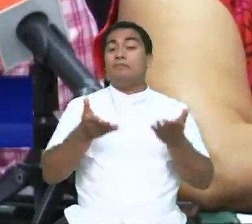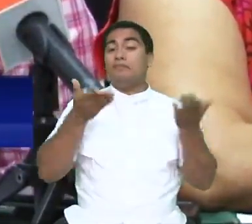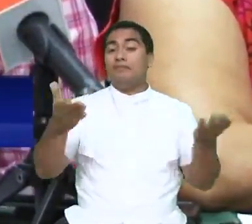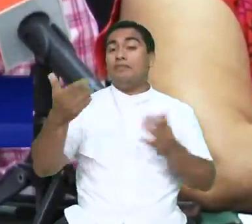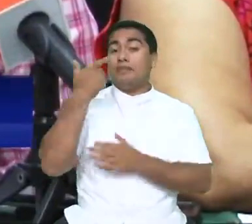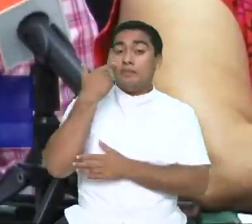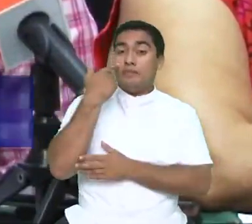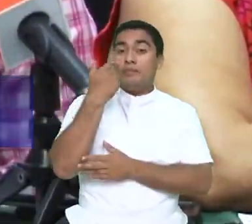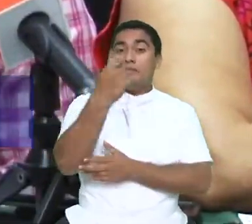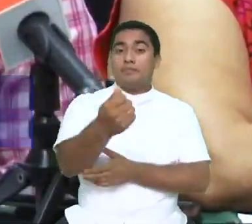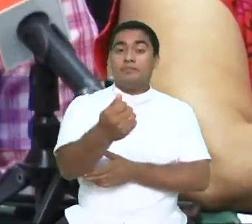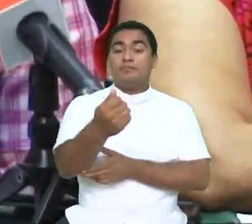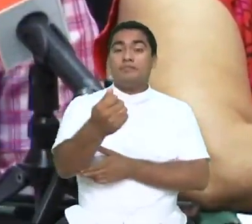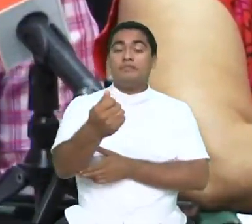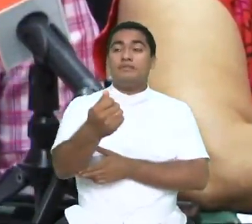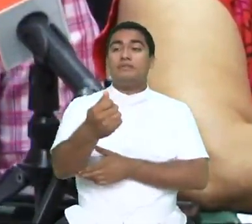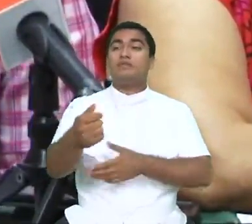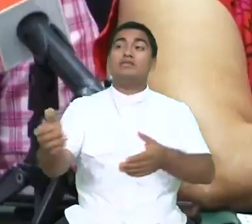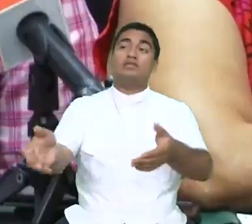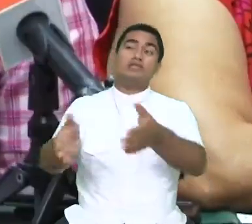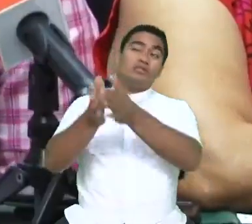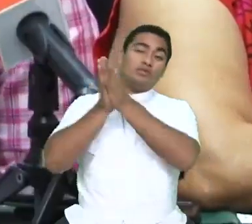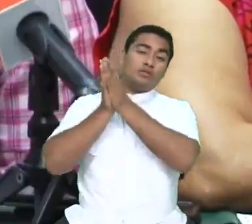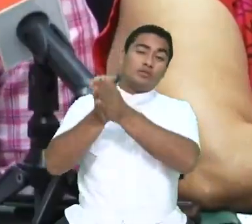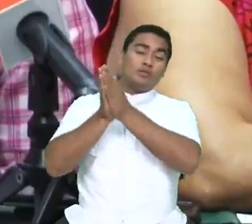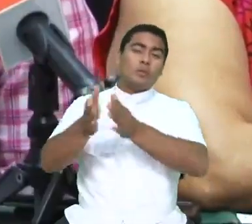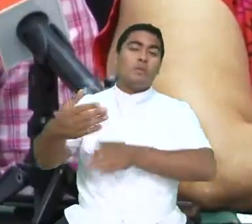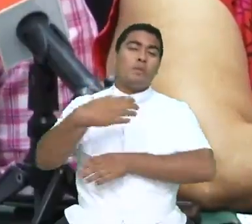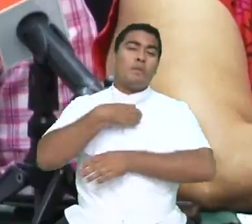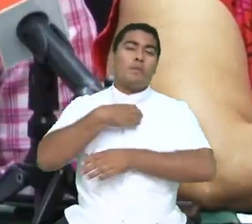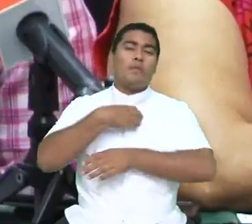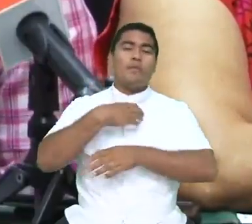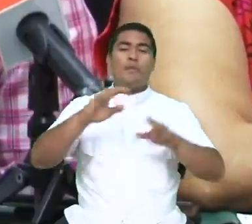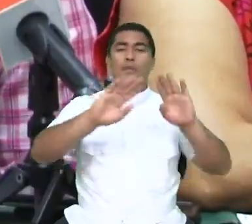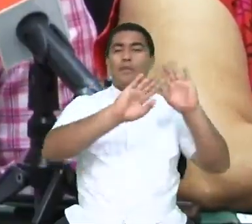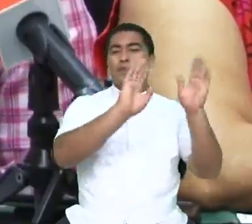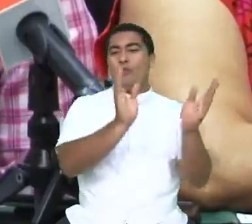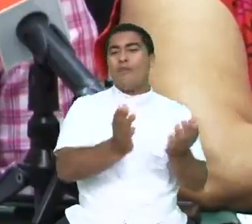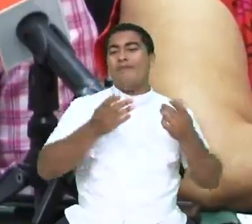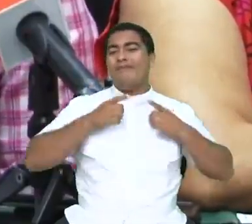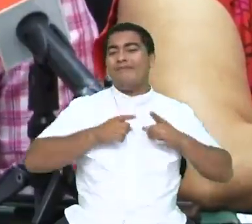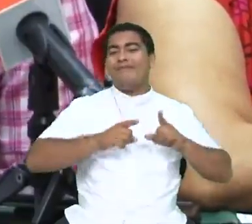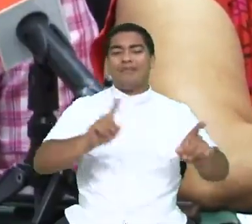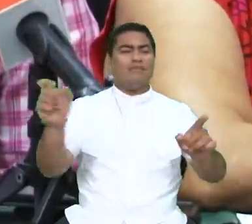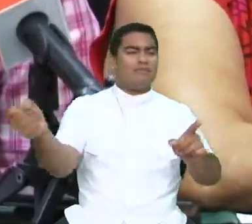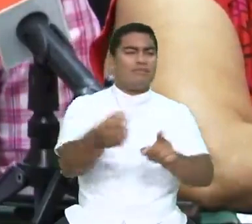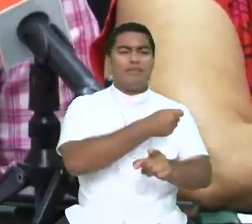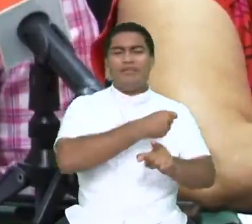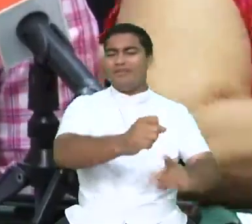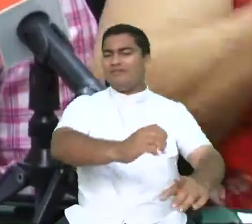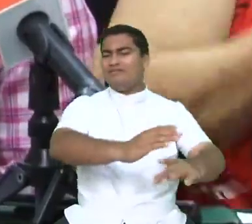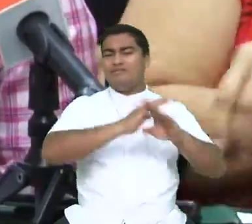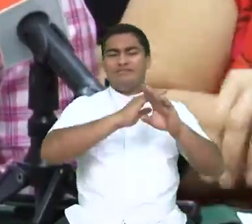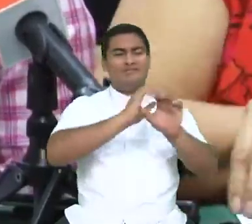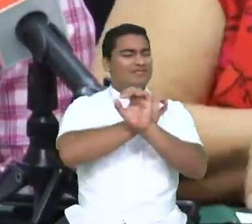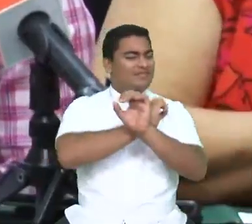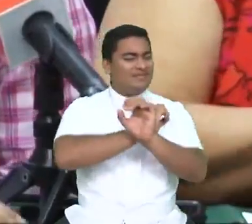reconocer y exigir desde nuestra dignidad el derecho de vivir sin violencia,